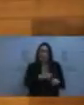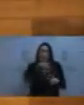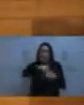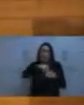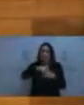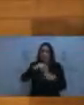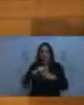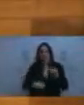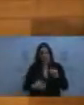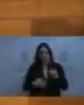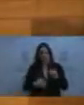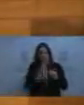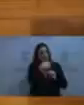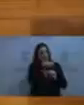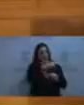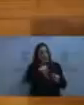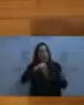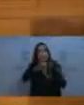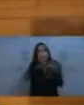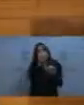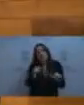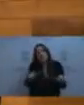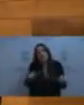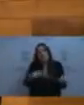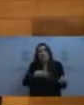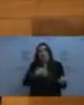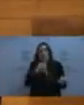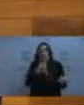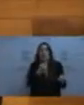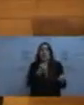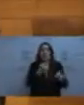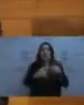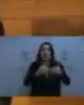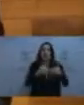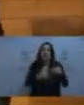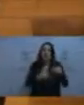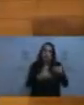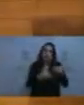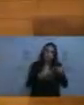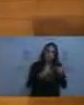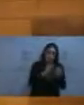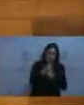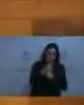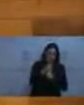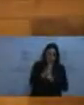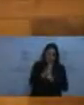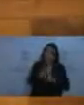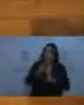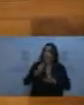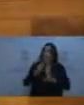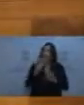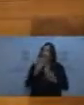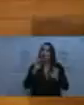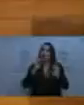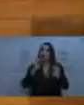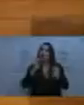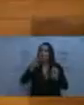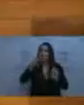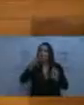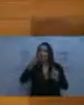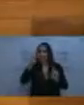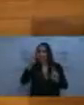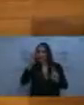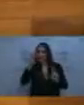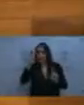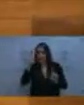pueden formalmente cubrir los procesos, pero nosotros pensamos que en este concreto caso de selección de la TPA hubo un amplio margen a la